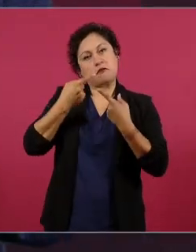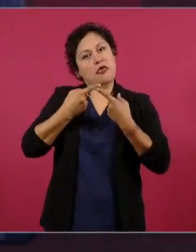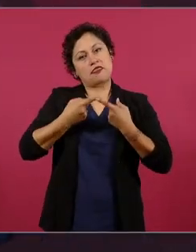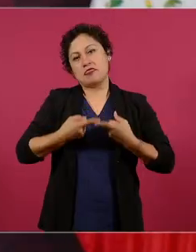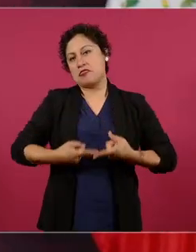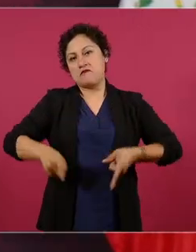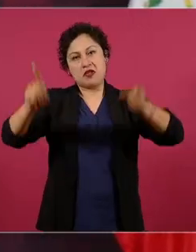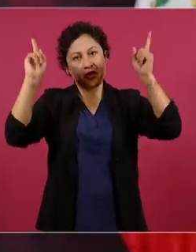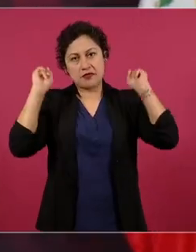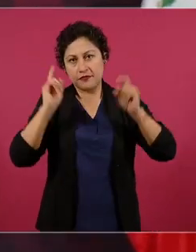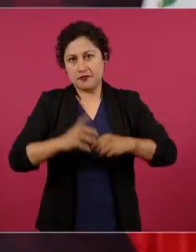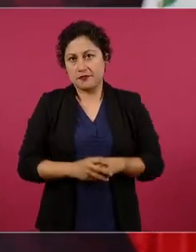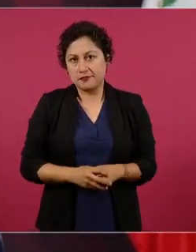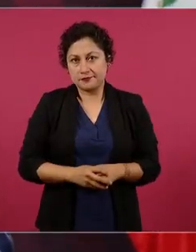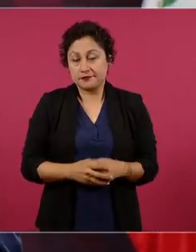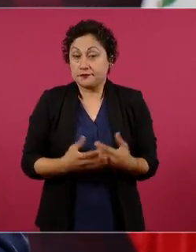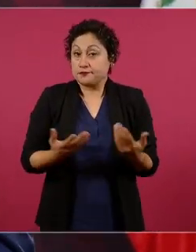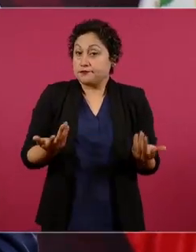que me produce